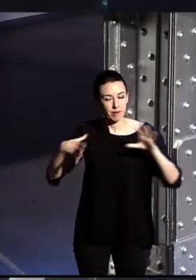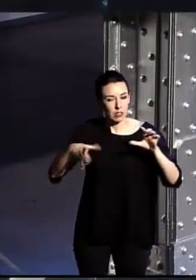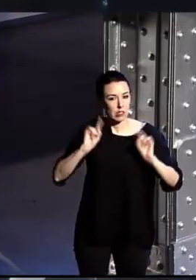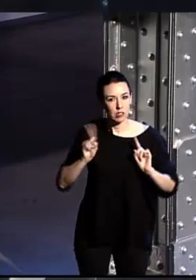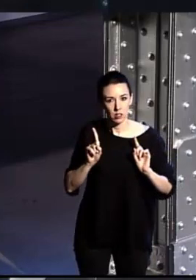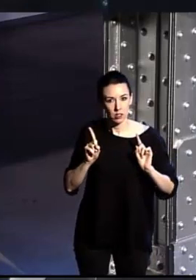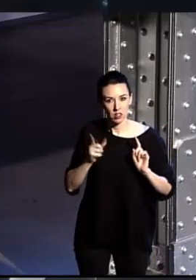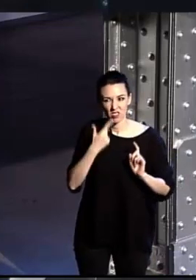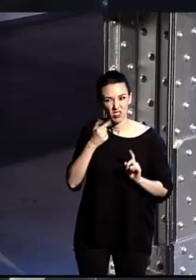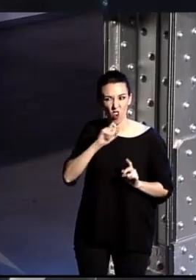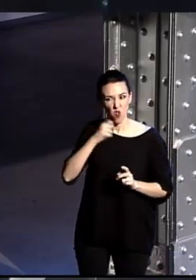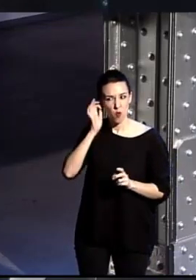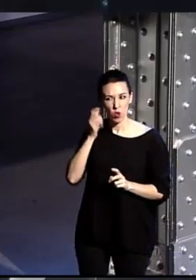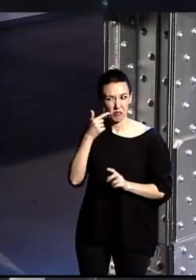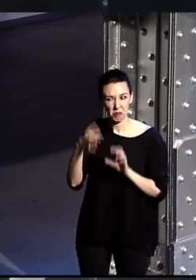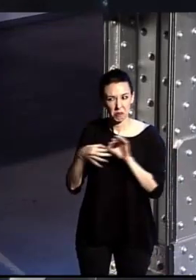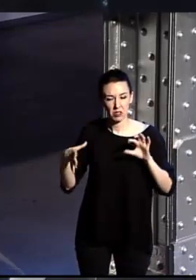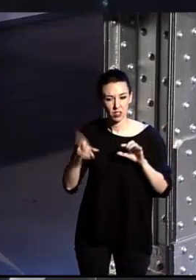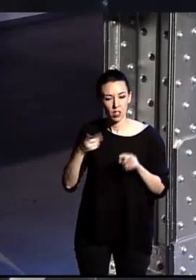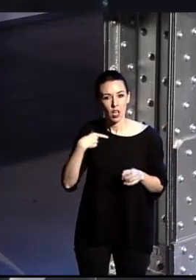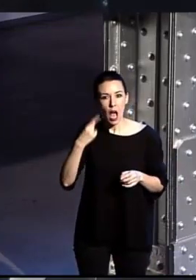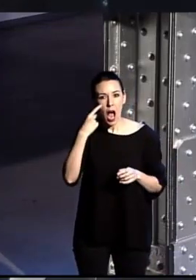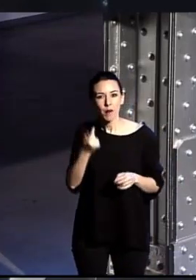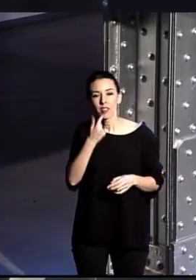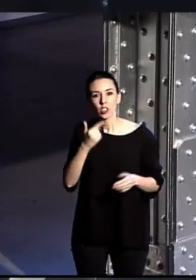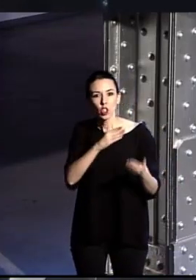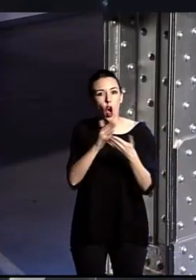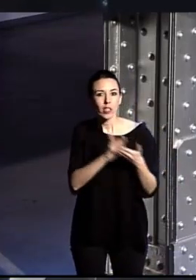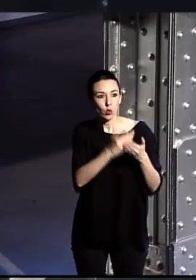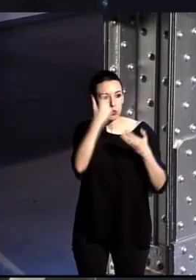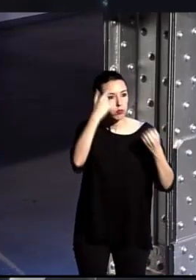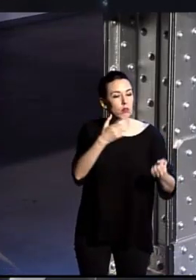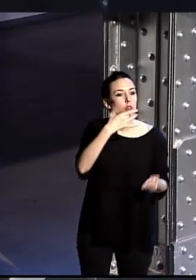no quise ir lo primero a ver qué es lo que habían dicho de él los estudiosos.